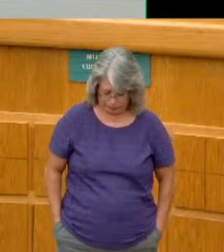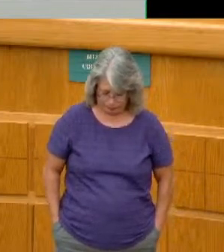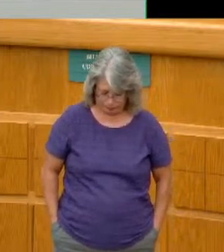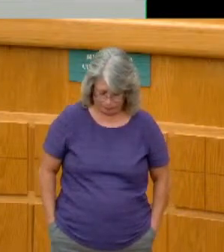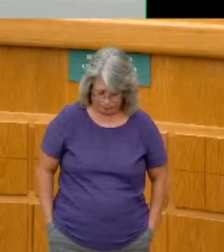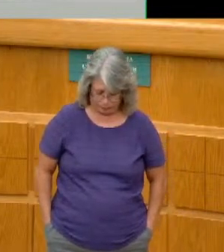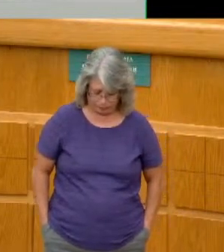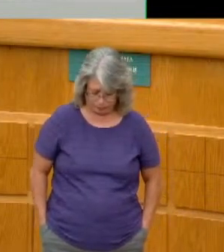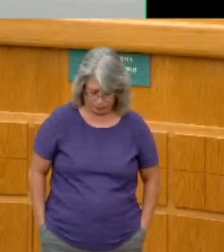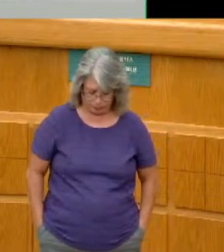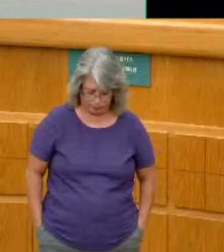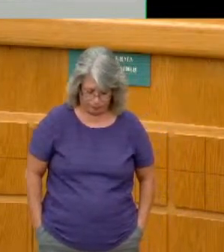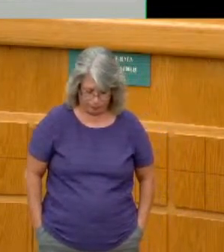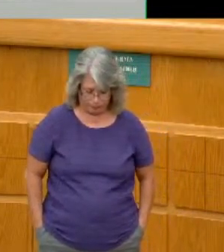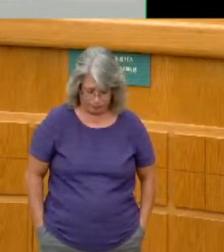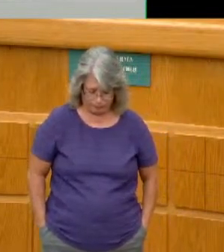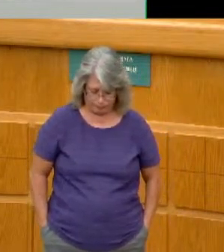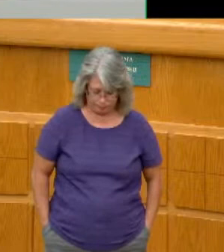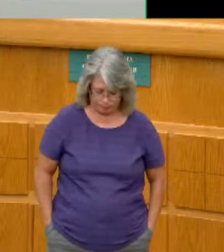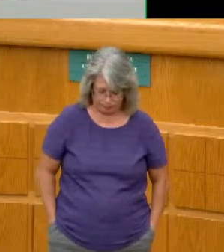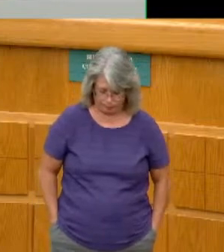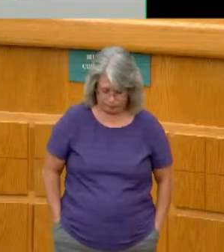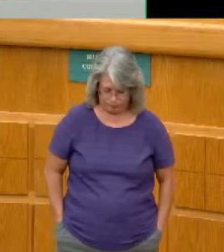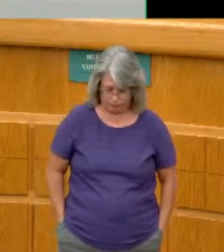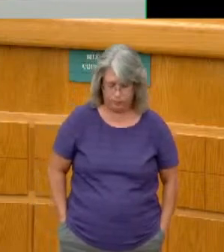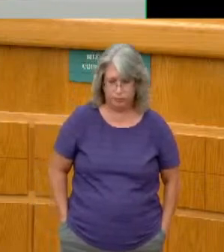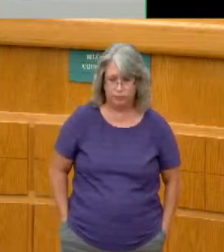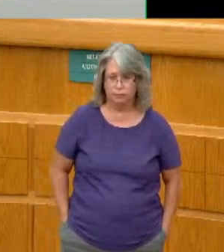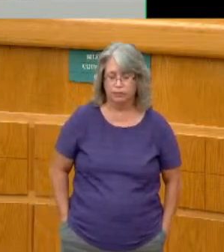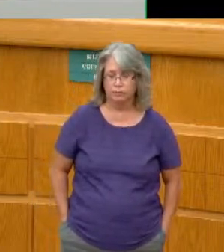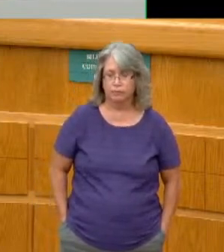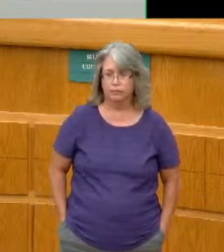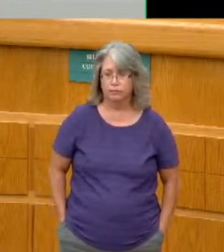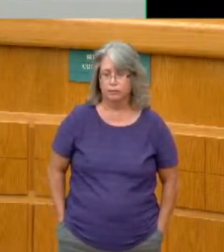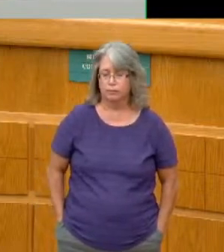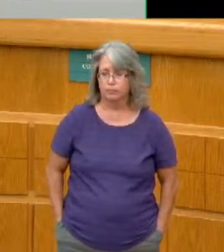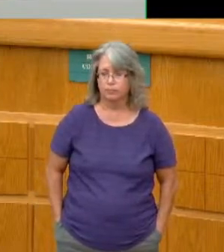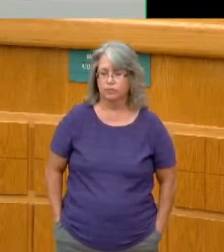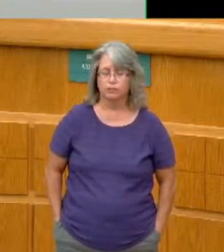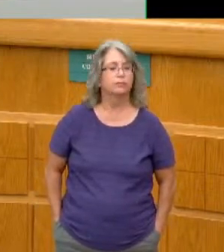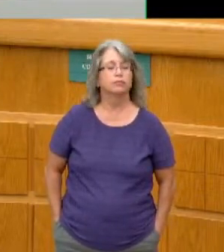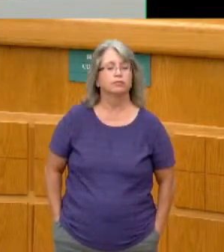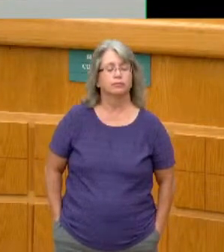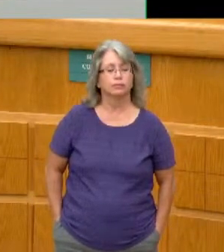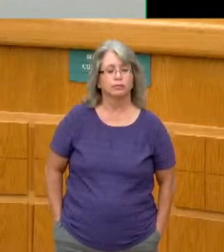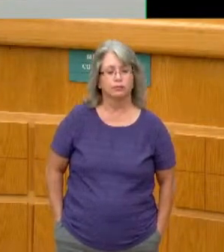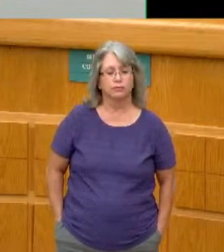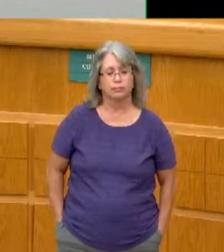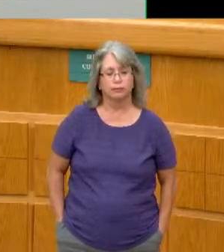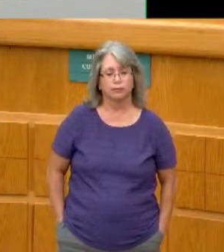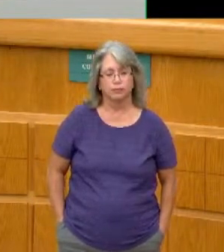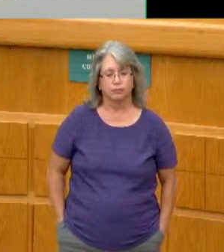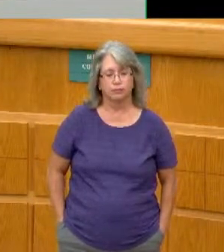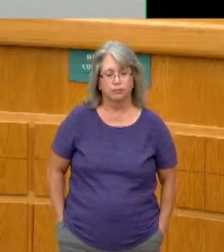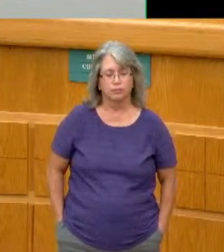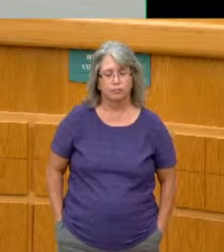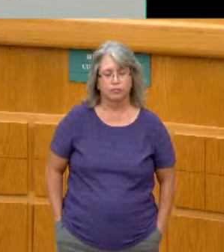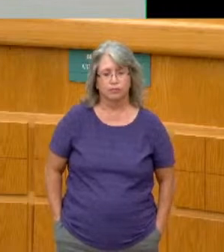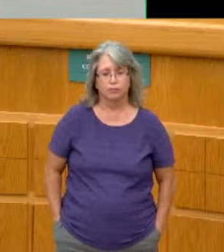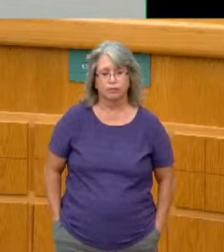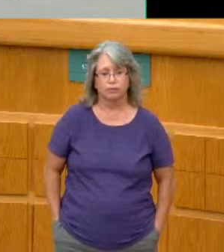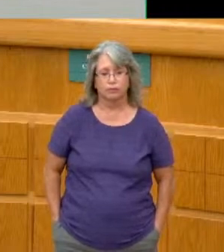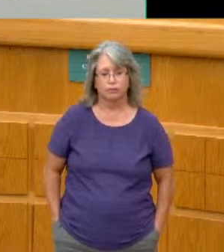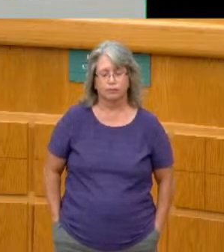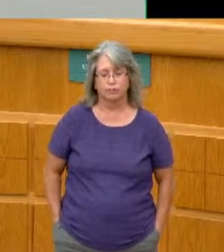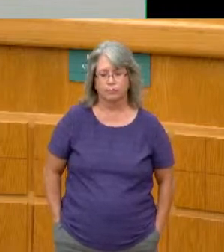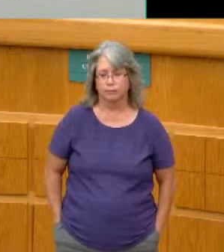reportado en la última semana. Se estima que sin la utilización de una vacuna, el número de casos positivos sería 45 veces más alto. Los